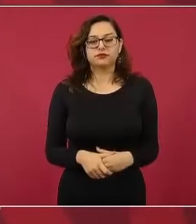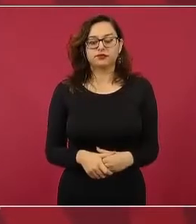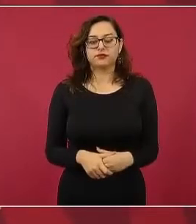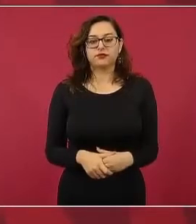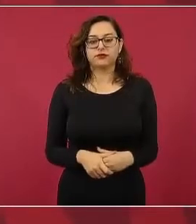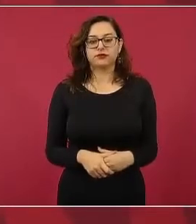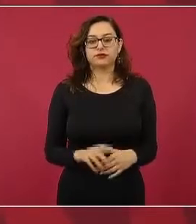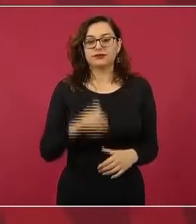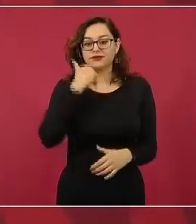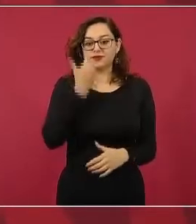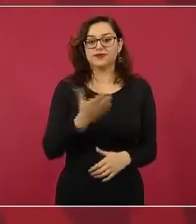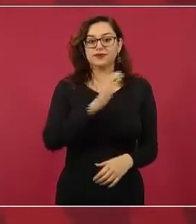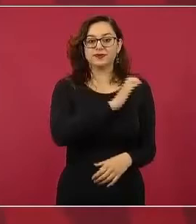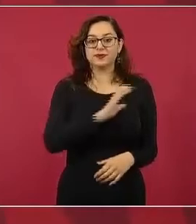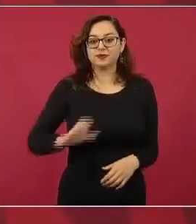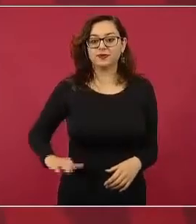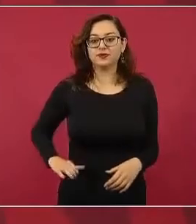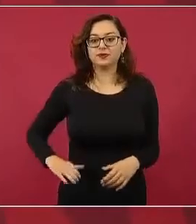que está